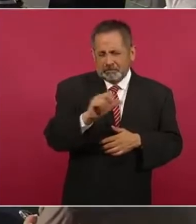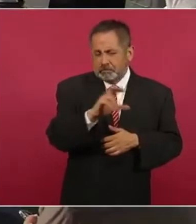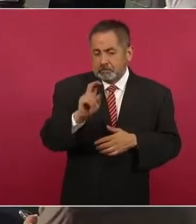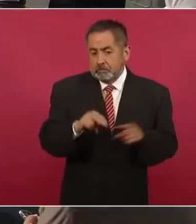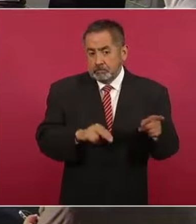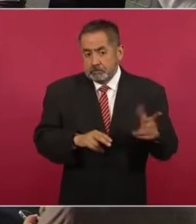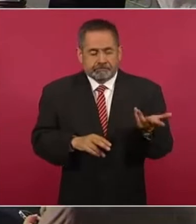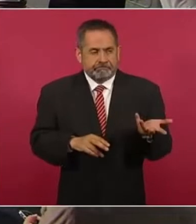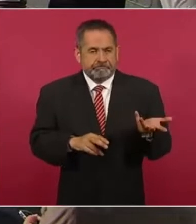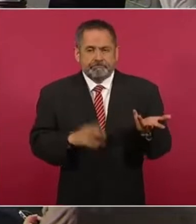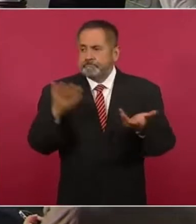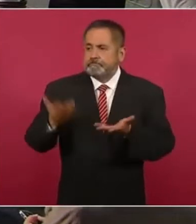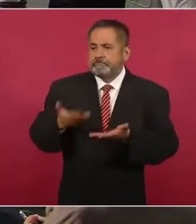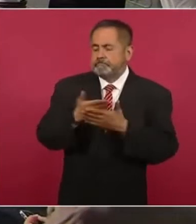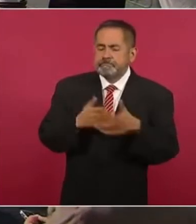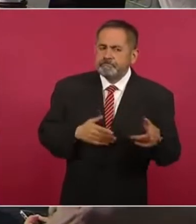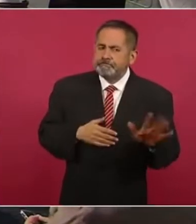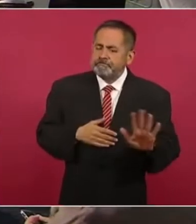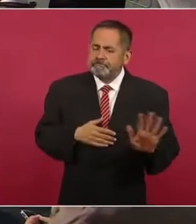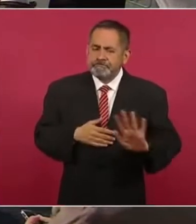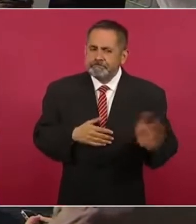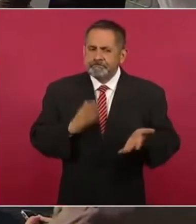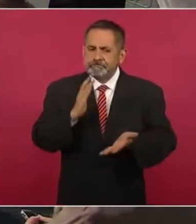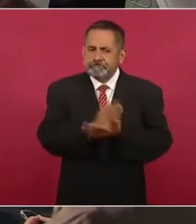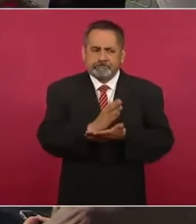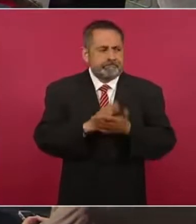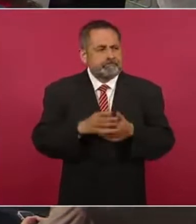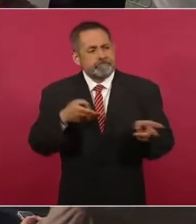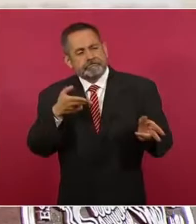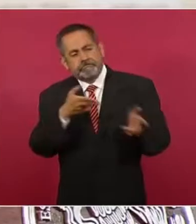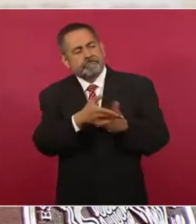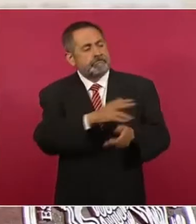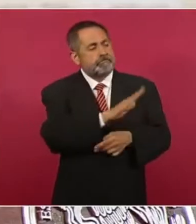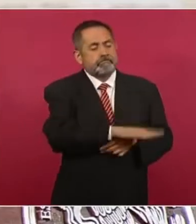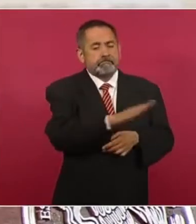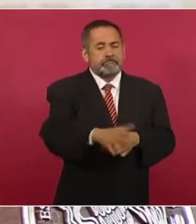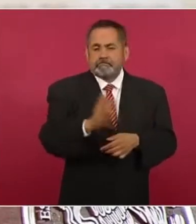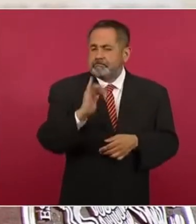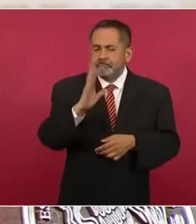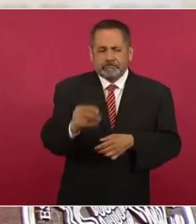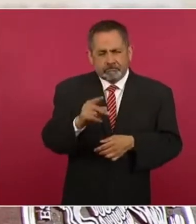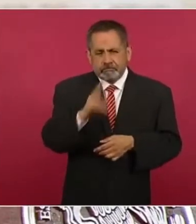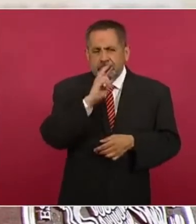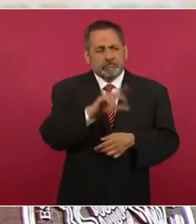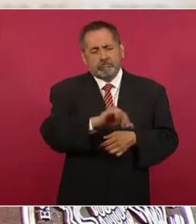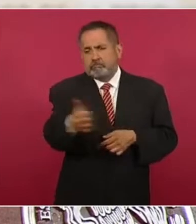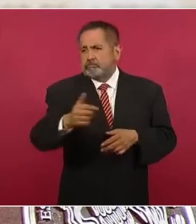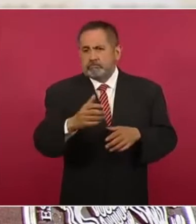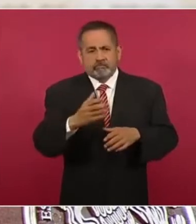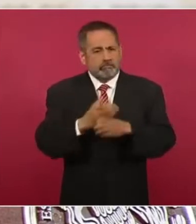que les estamos planteando es que ya no haya esa caza, que puedan